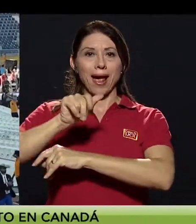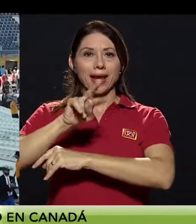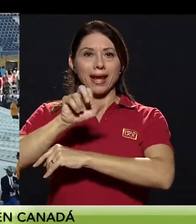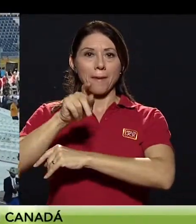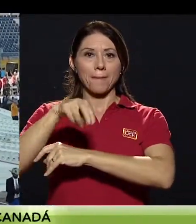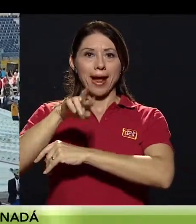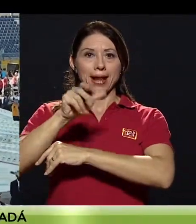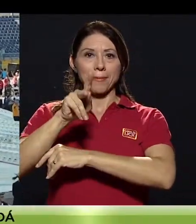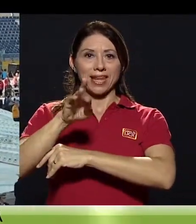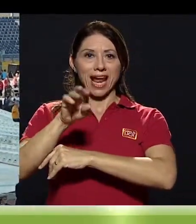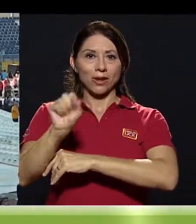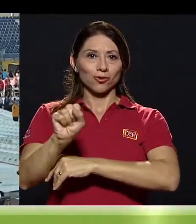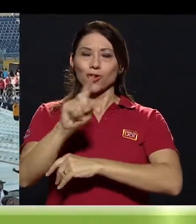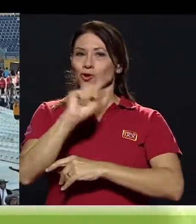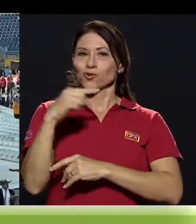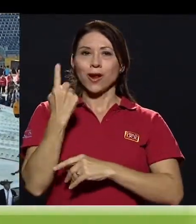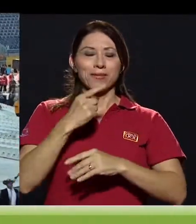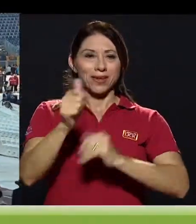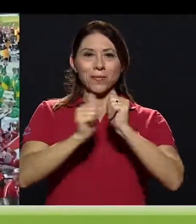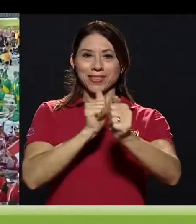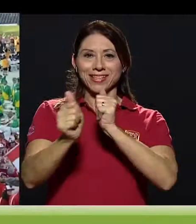Panamericanos no fue solamente competencia.